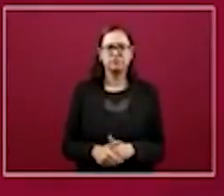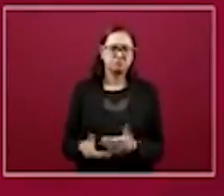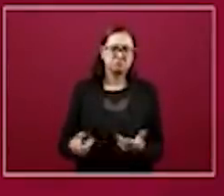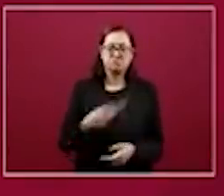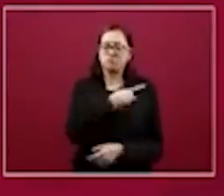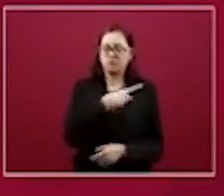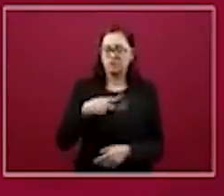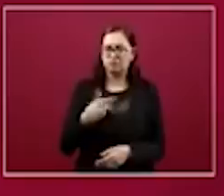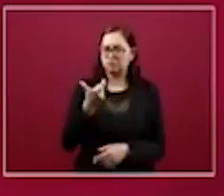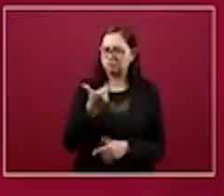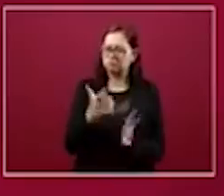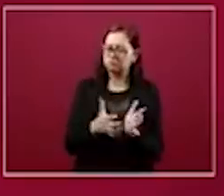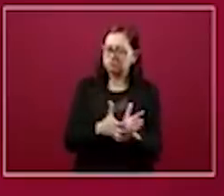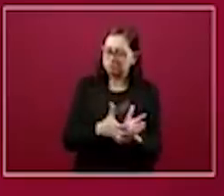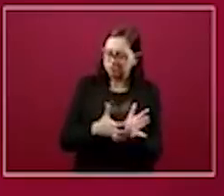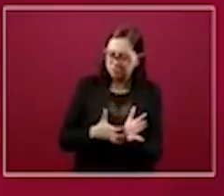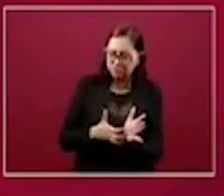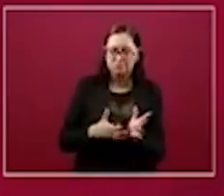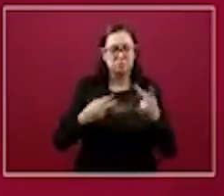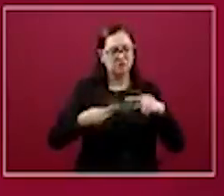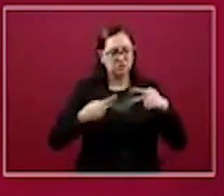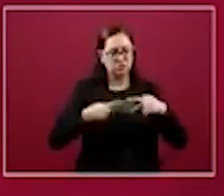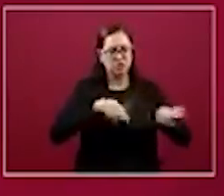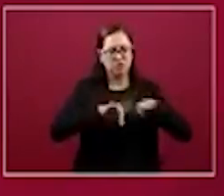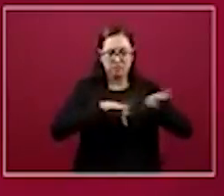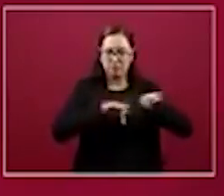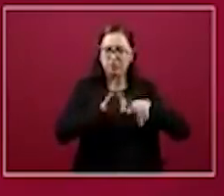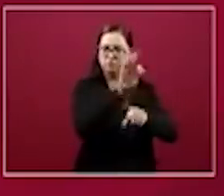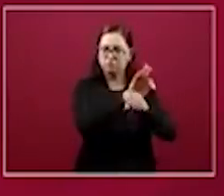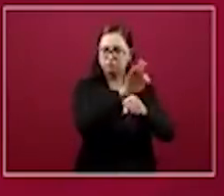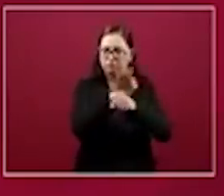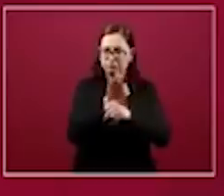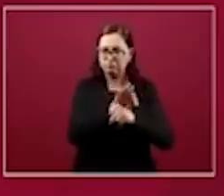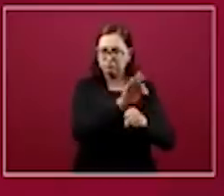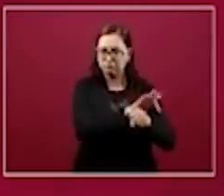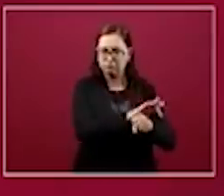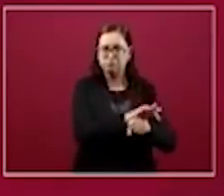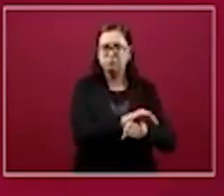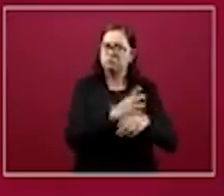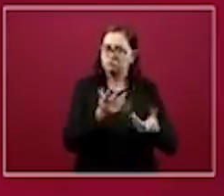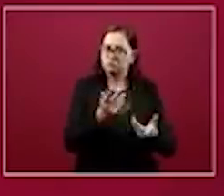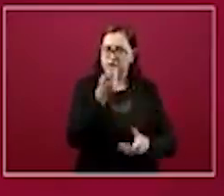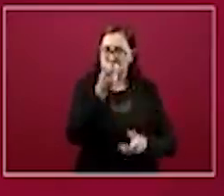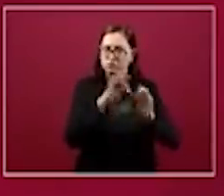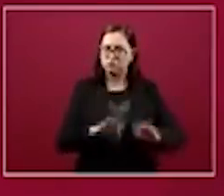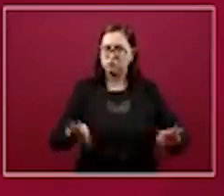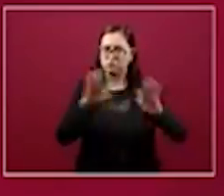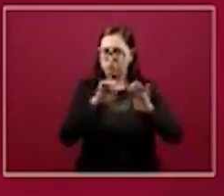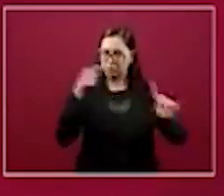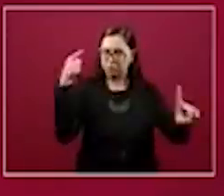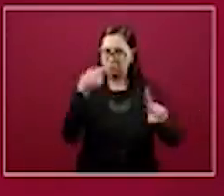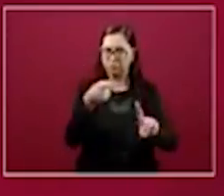racionalidad, que se defienda a los trabajadores, porque esa es la función de un sindicato,